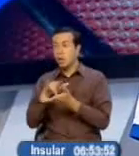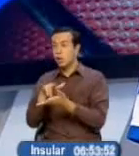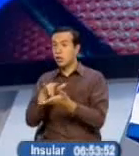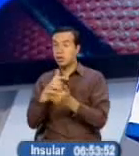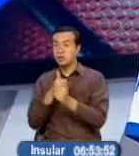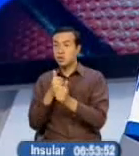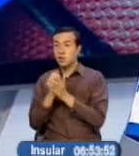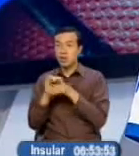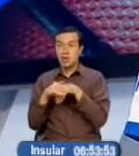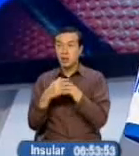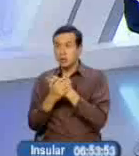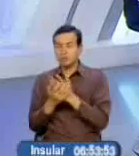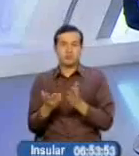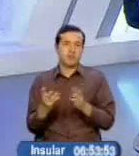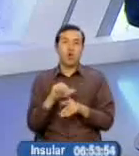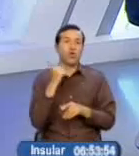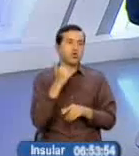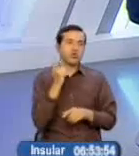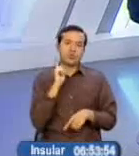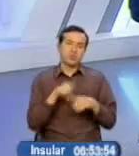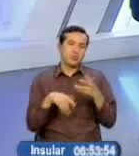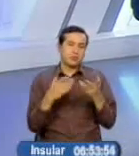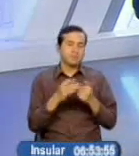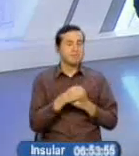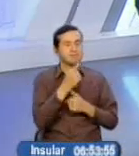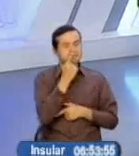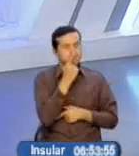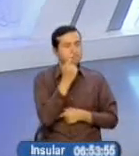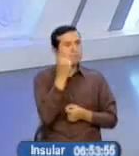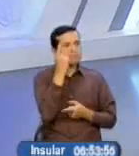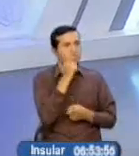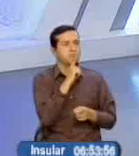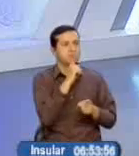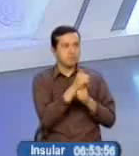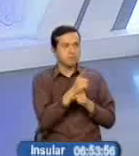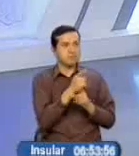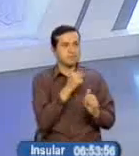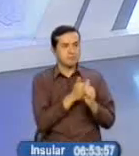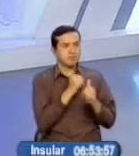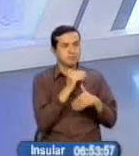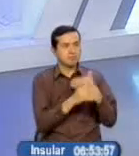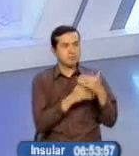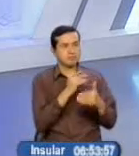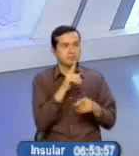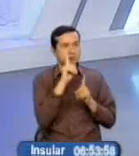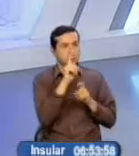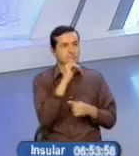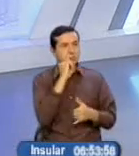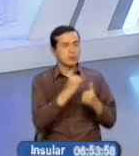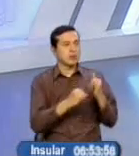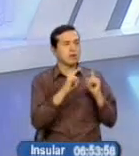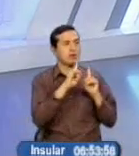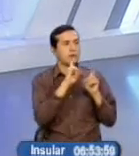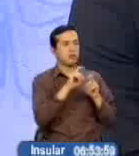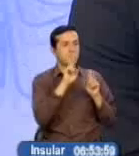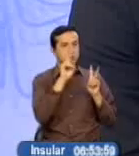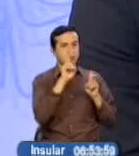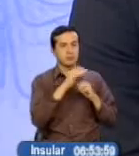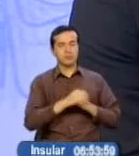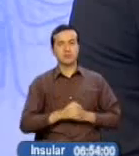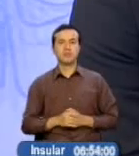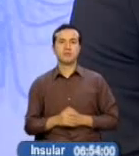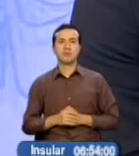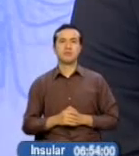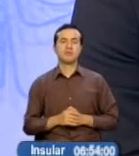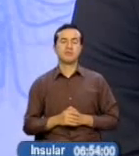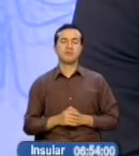ventaja sobre esos equipos que no pueden hacerlo. Interesantísimo, me parece fantástico lo que vienen haciendo. Te voy a hacer una última pregunta en ese aspecto.